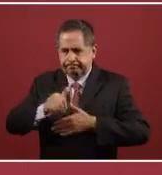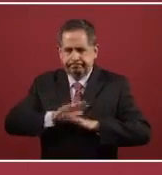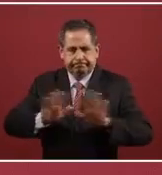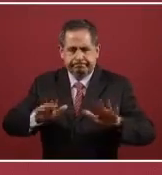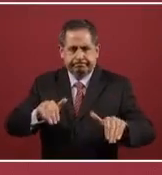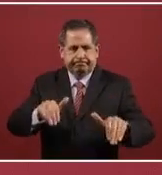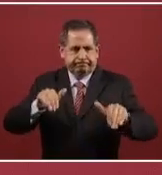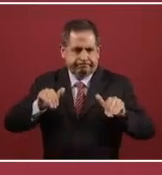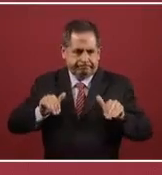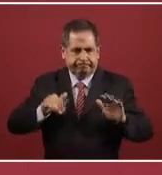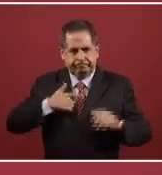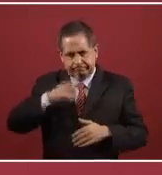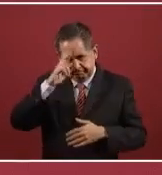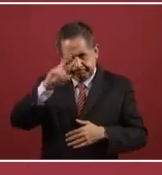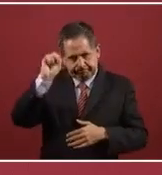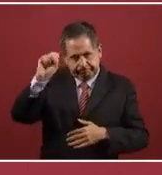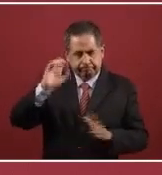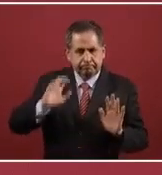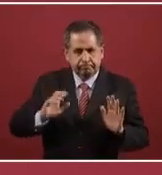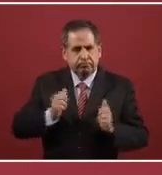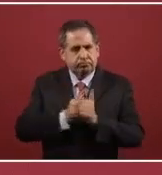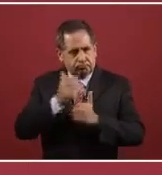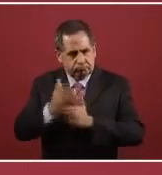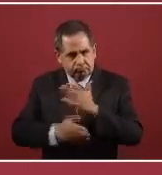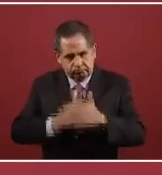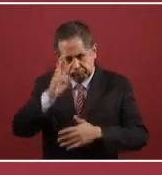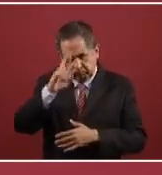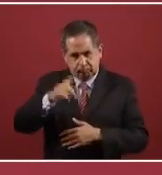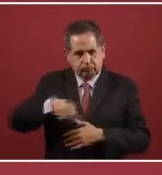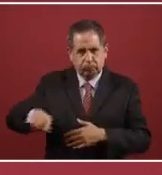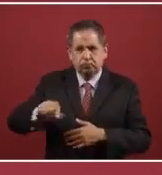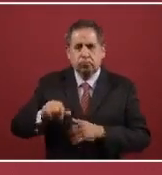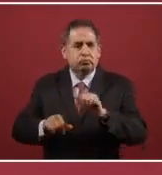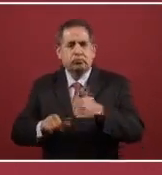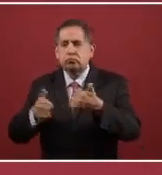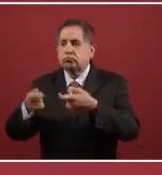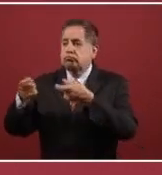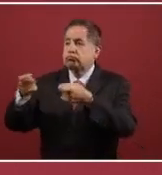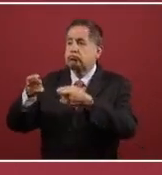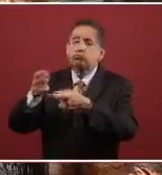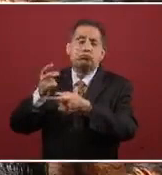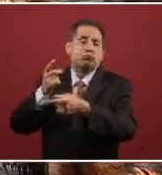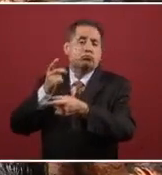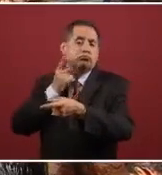y, desde luego, respetuoso de los otros poderes.